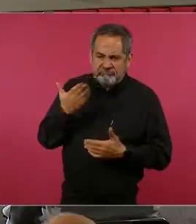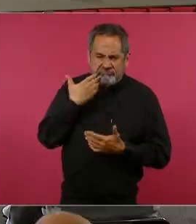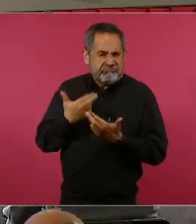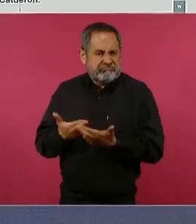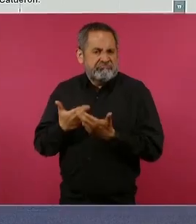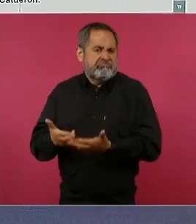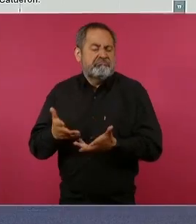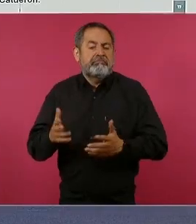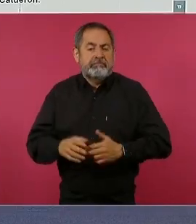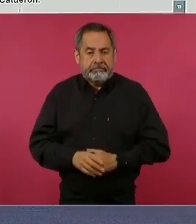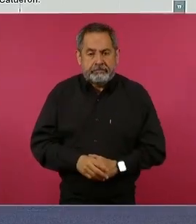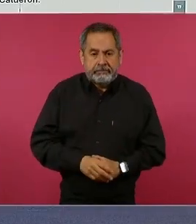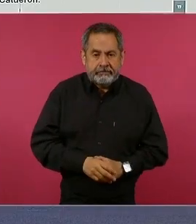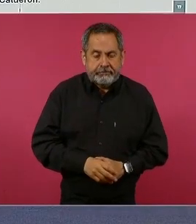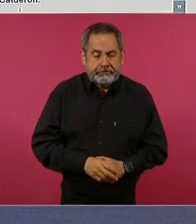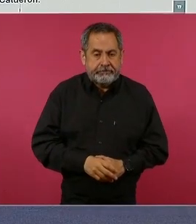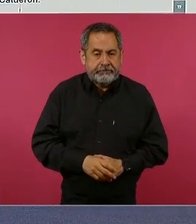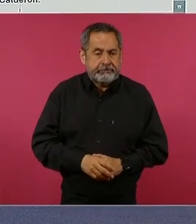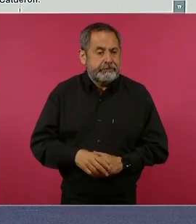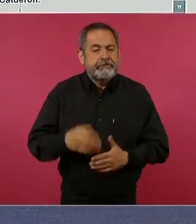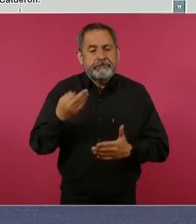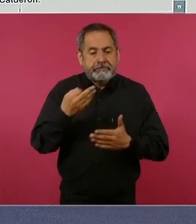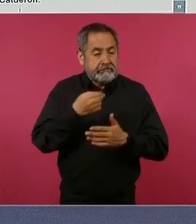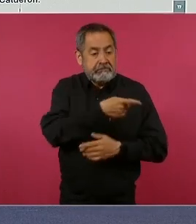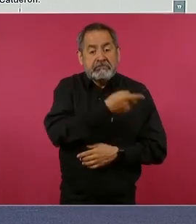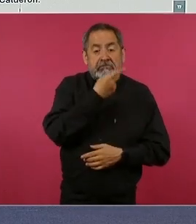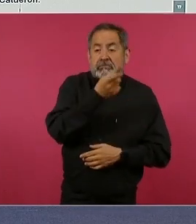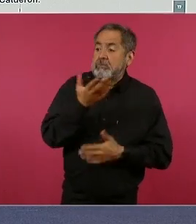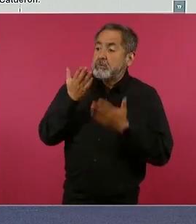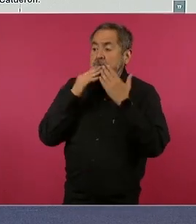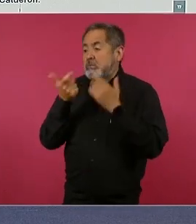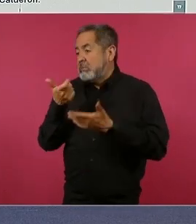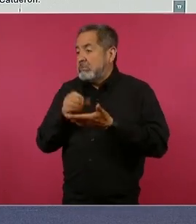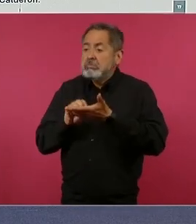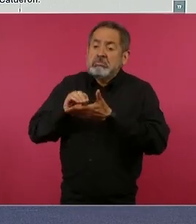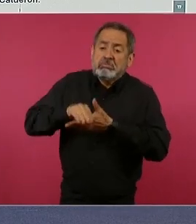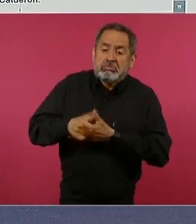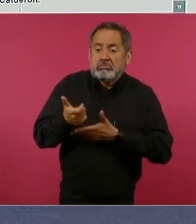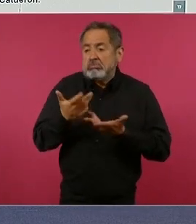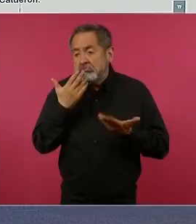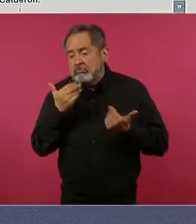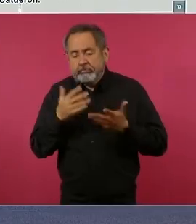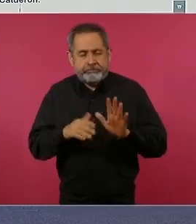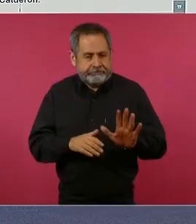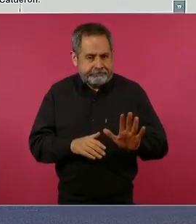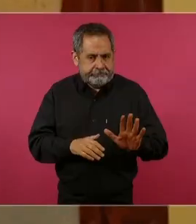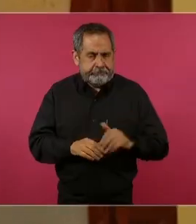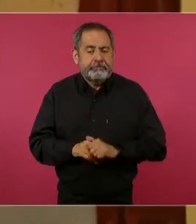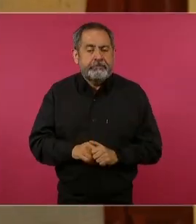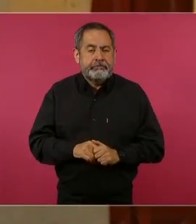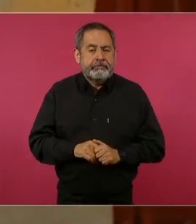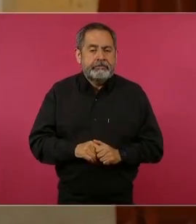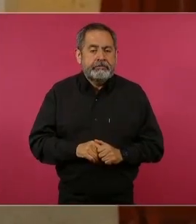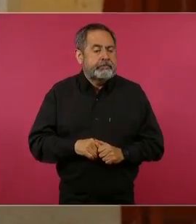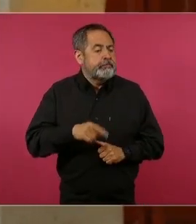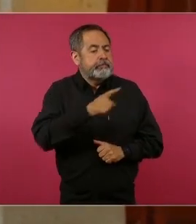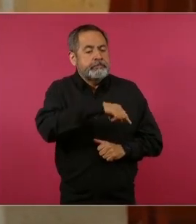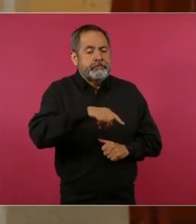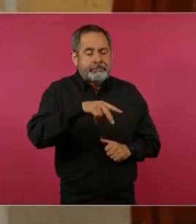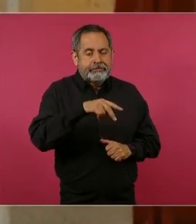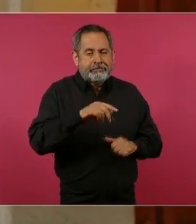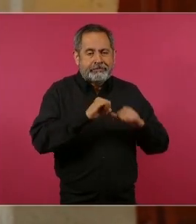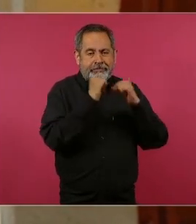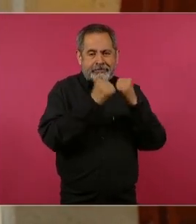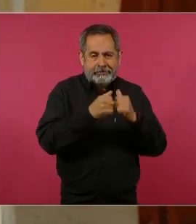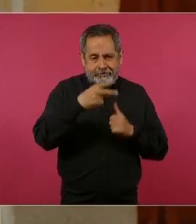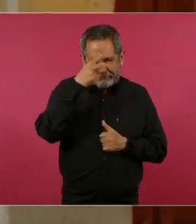sigue. En términos de la falta de inversión que se ha señalado, México evalúa un centro de pensamiento,